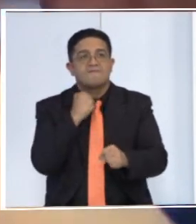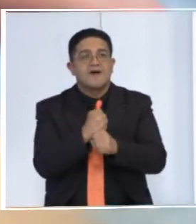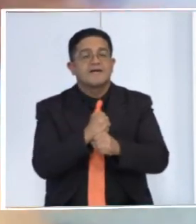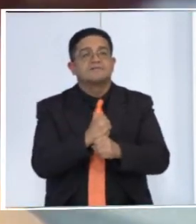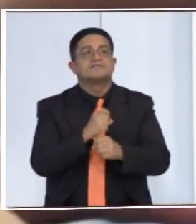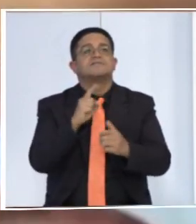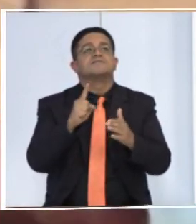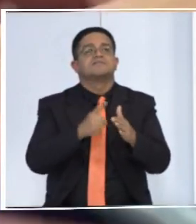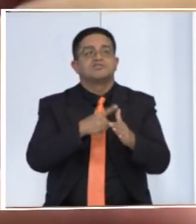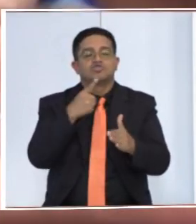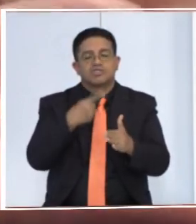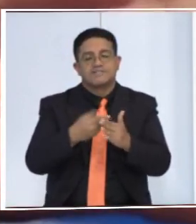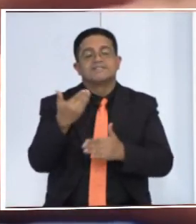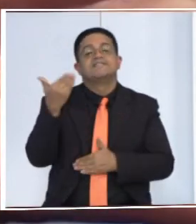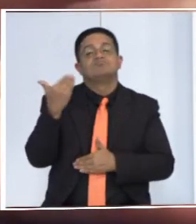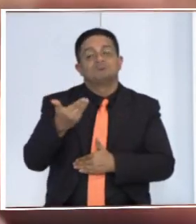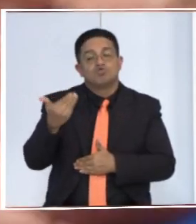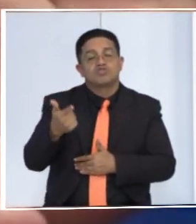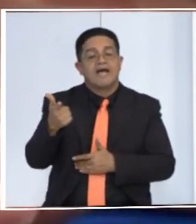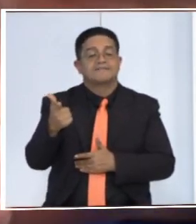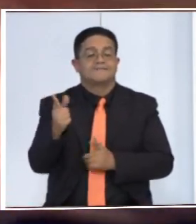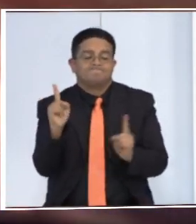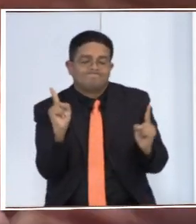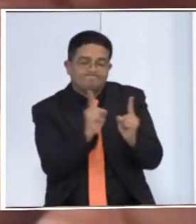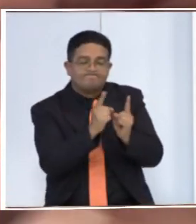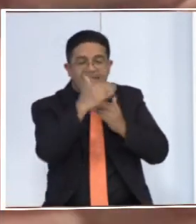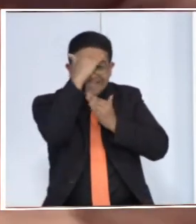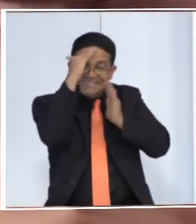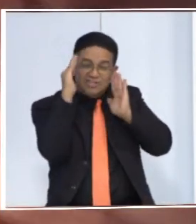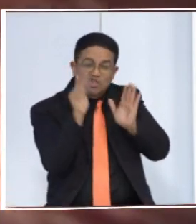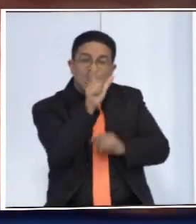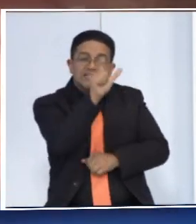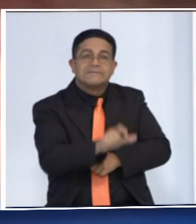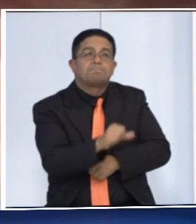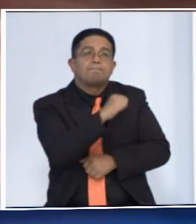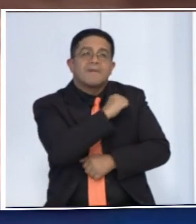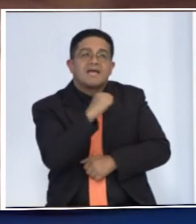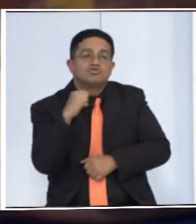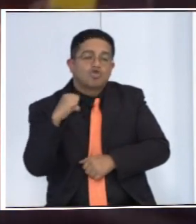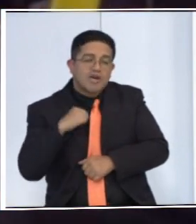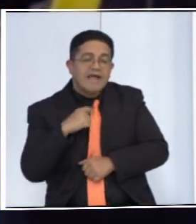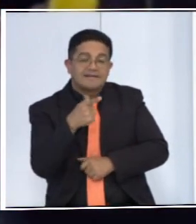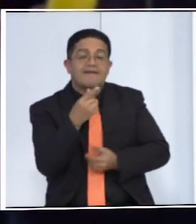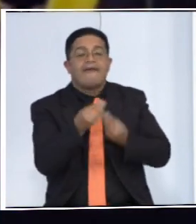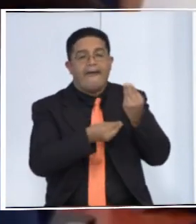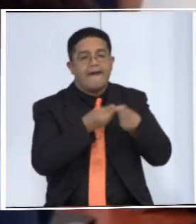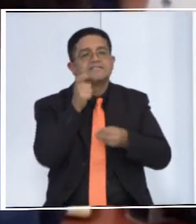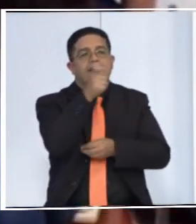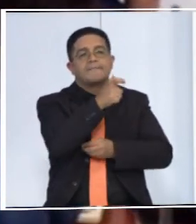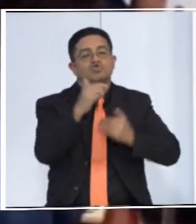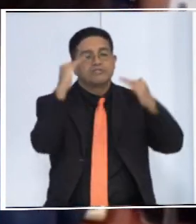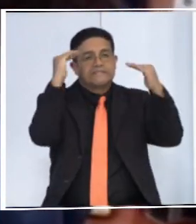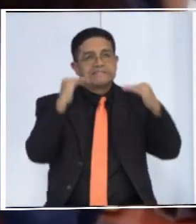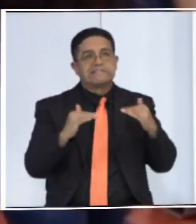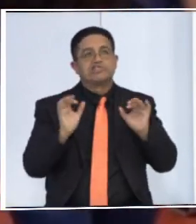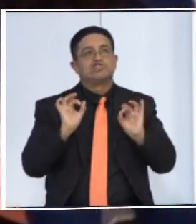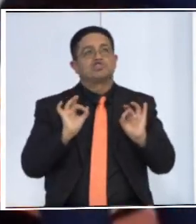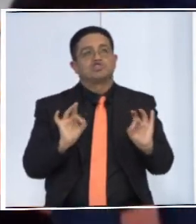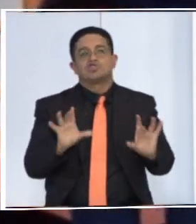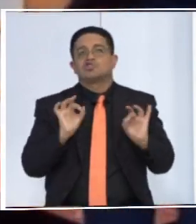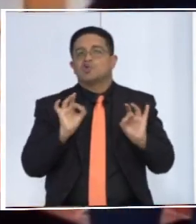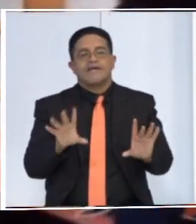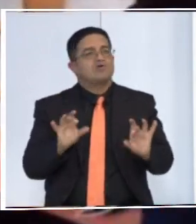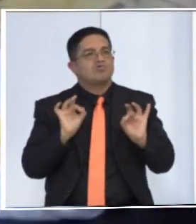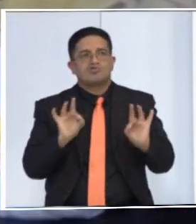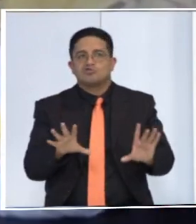importante recibir un tratamiento eficaz e individualizado que permita una reducción de las molestias un mejor desempeño en